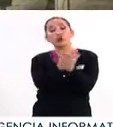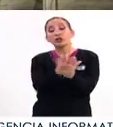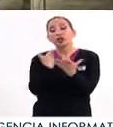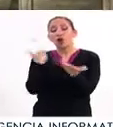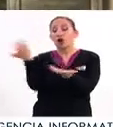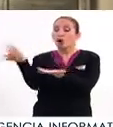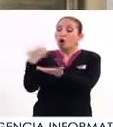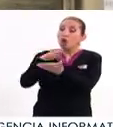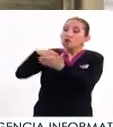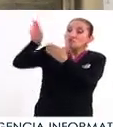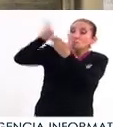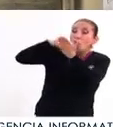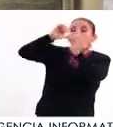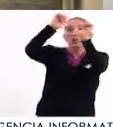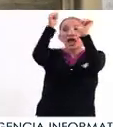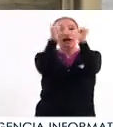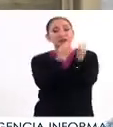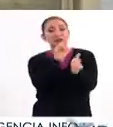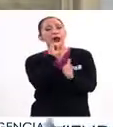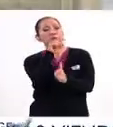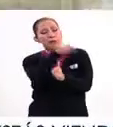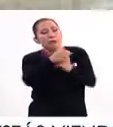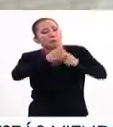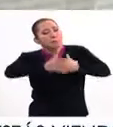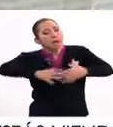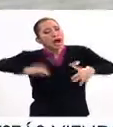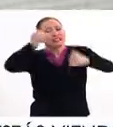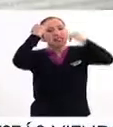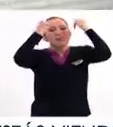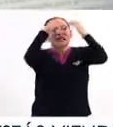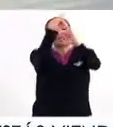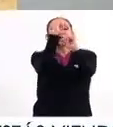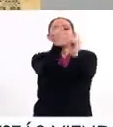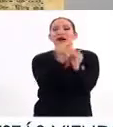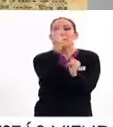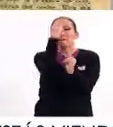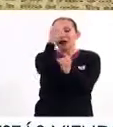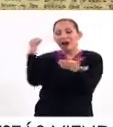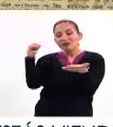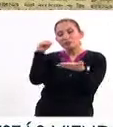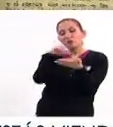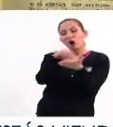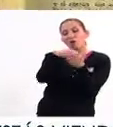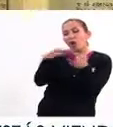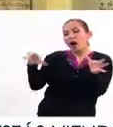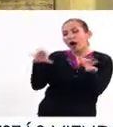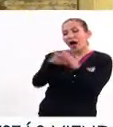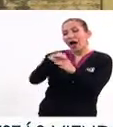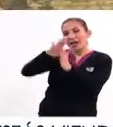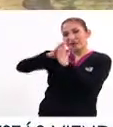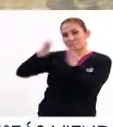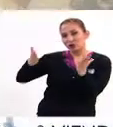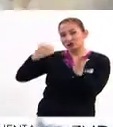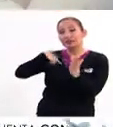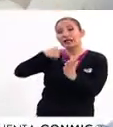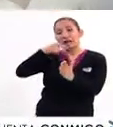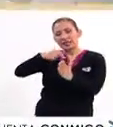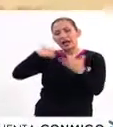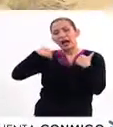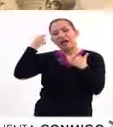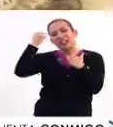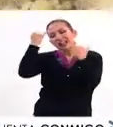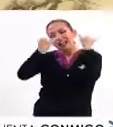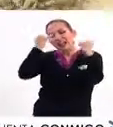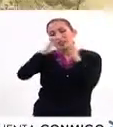de imágenes para ilustrar o acompañar ediciones. Así entendemos la creación editorial como un arte en sí mismo. Para